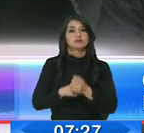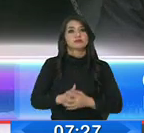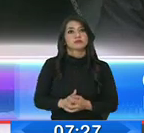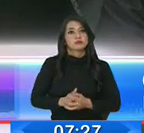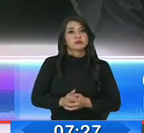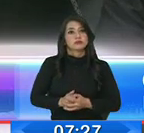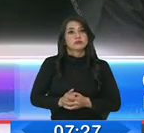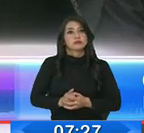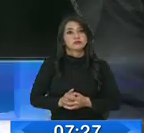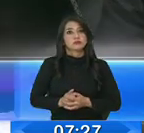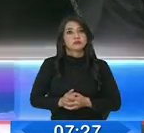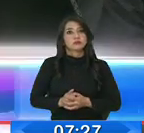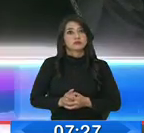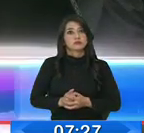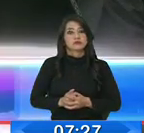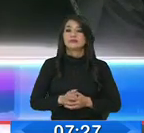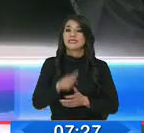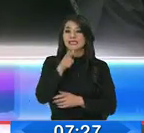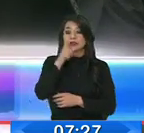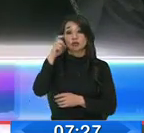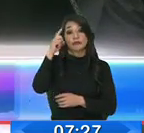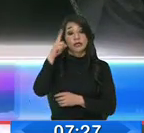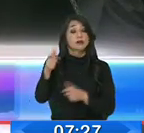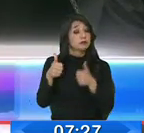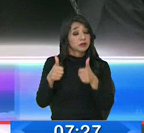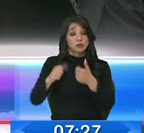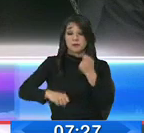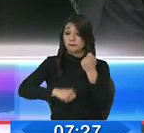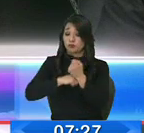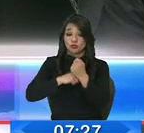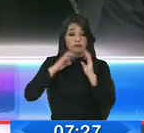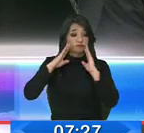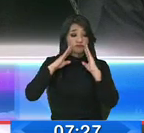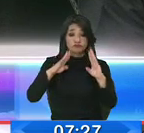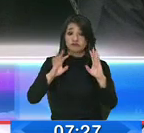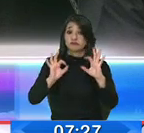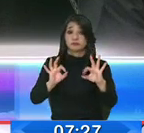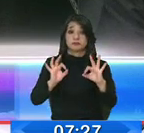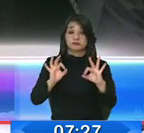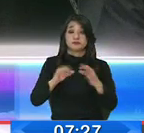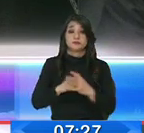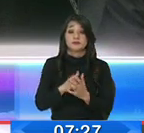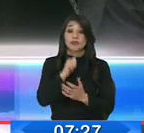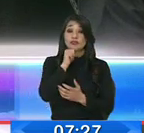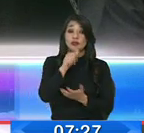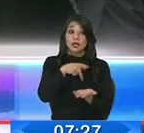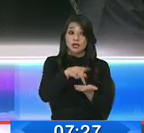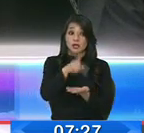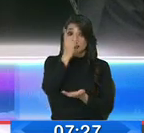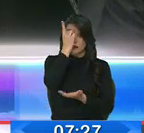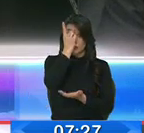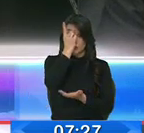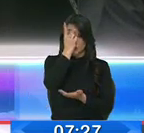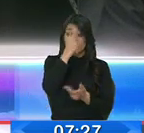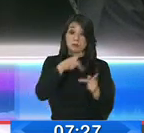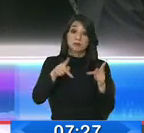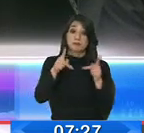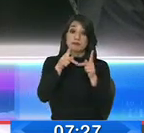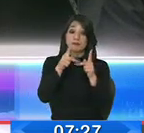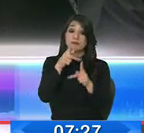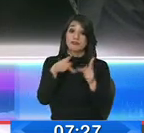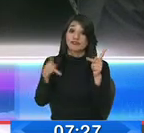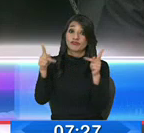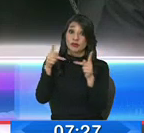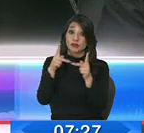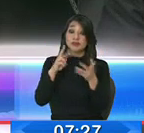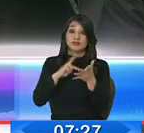ese apoyo que ha habido de parte del gobierno, entendiendo que la falta de pago para las prefecturas no